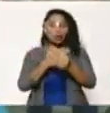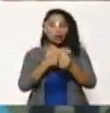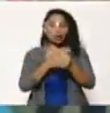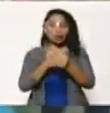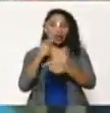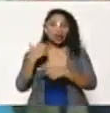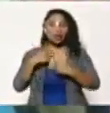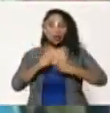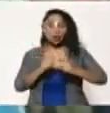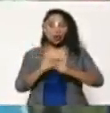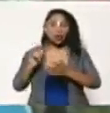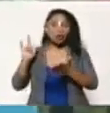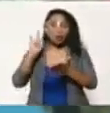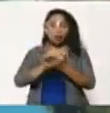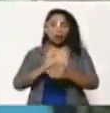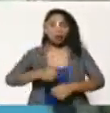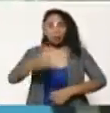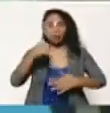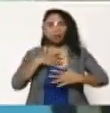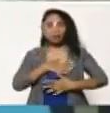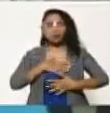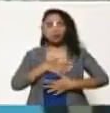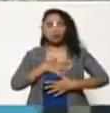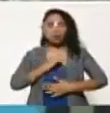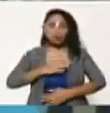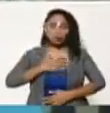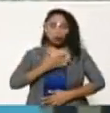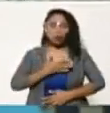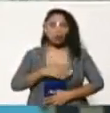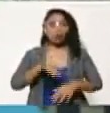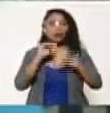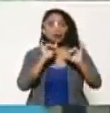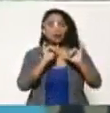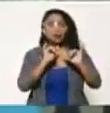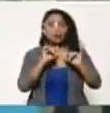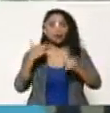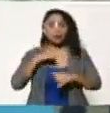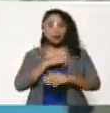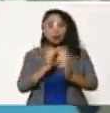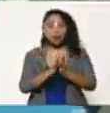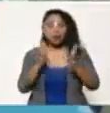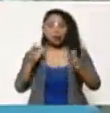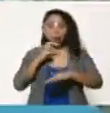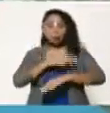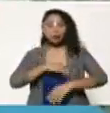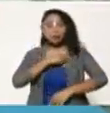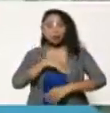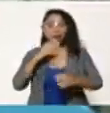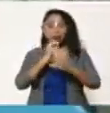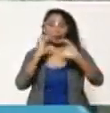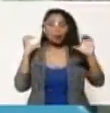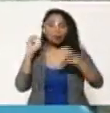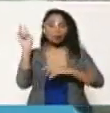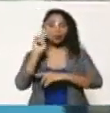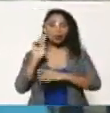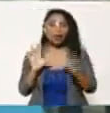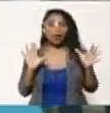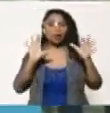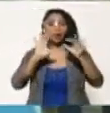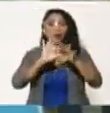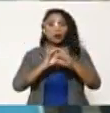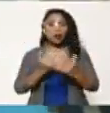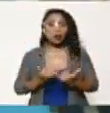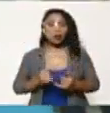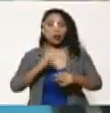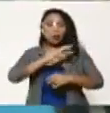que sea el viaje lo más confortable posible así mismo podemos decir que la gran misión transporte a venezuela nos ha enlazado ahora el